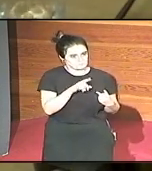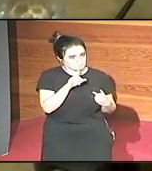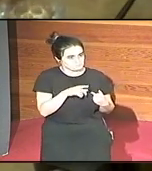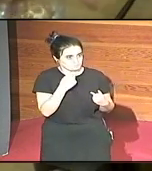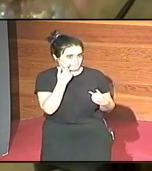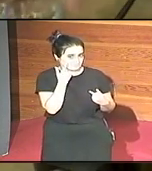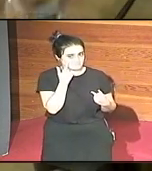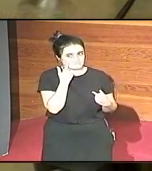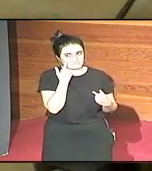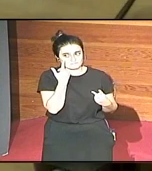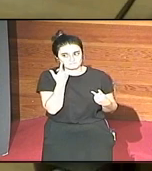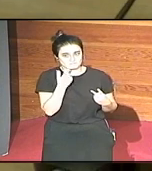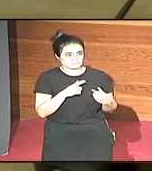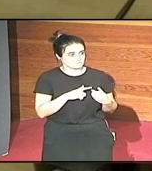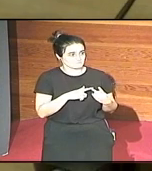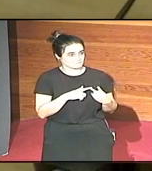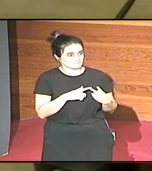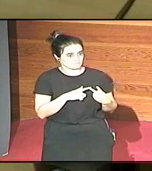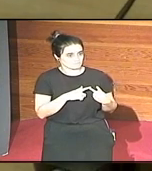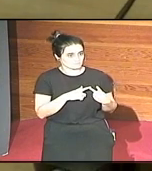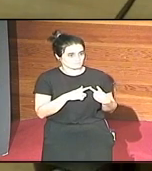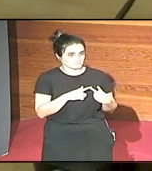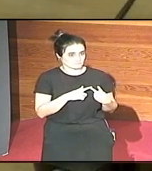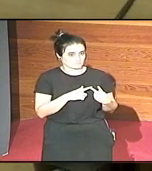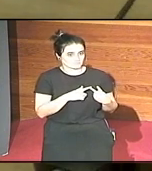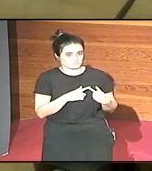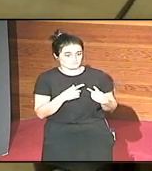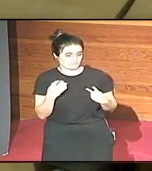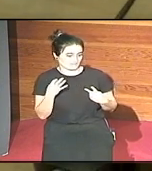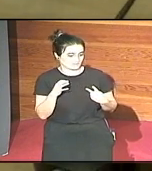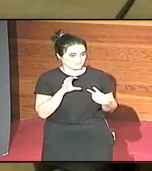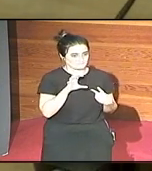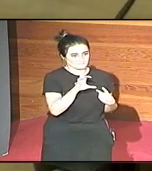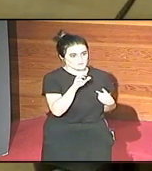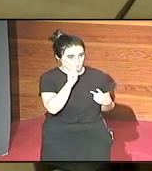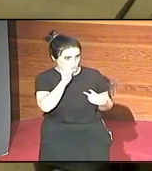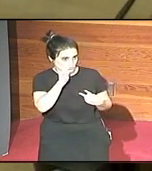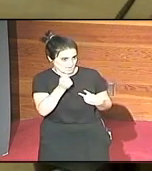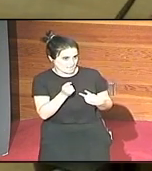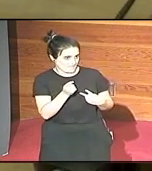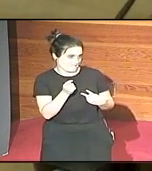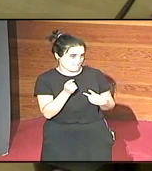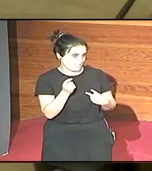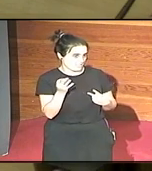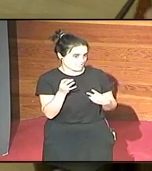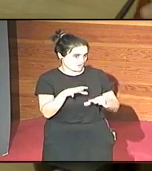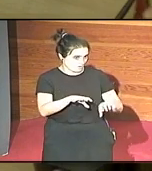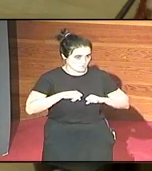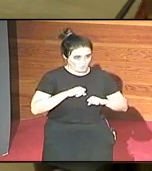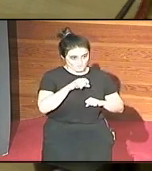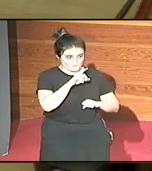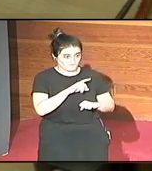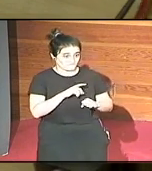exigencia de federalización del Estado ucraniano, etc. estos acuerdos de Minsk